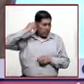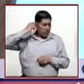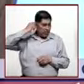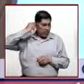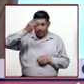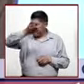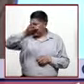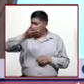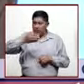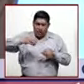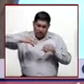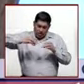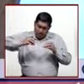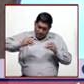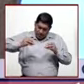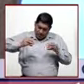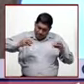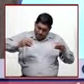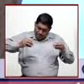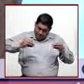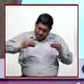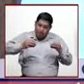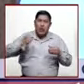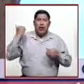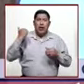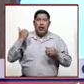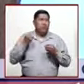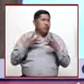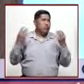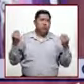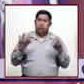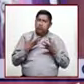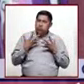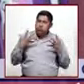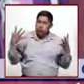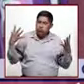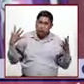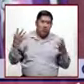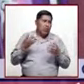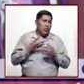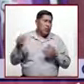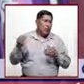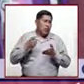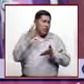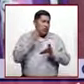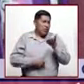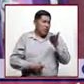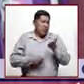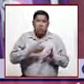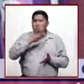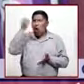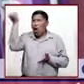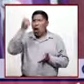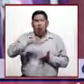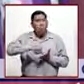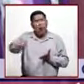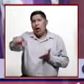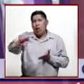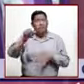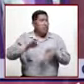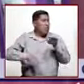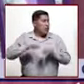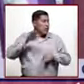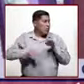para pernos en bronce, porque allá tienen grandes fundiciones, ¿no? Y el precio creo que les pagan mejor. Y tal vez puede ser